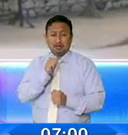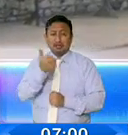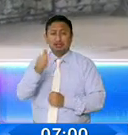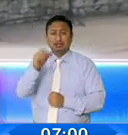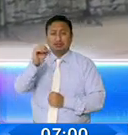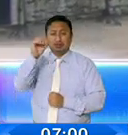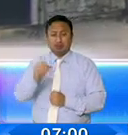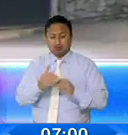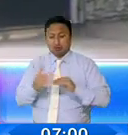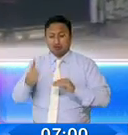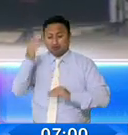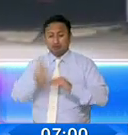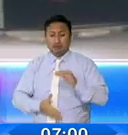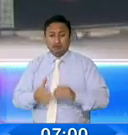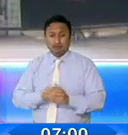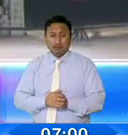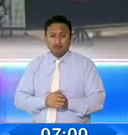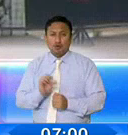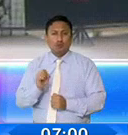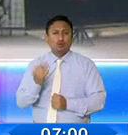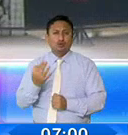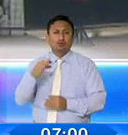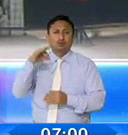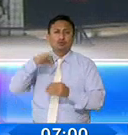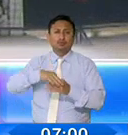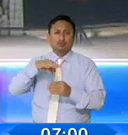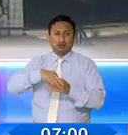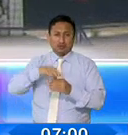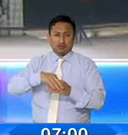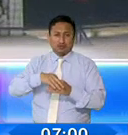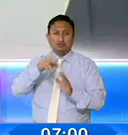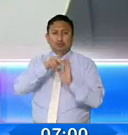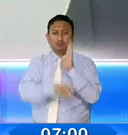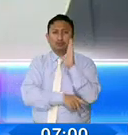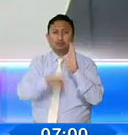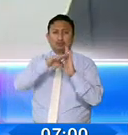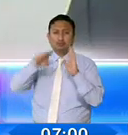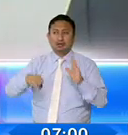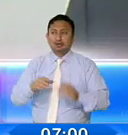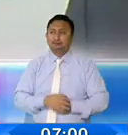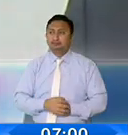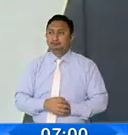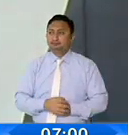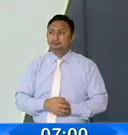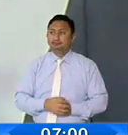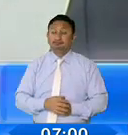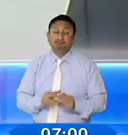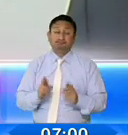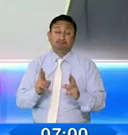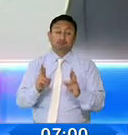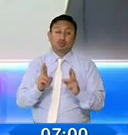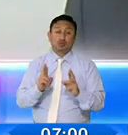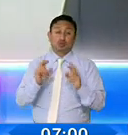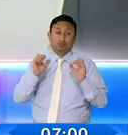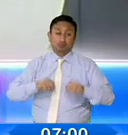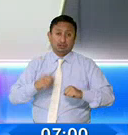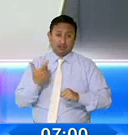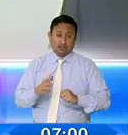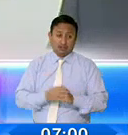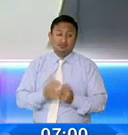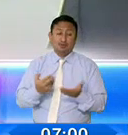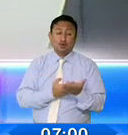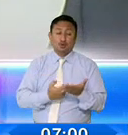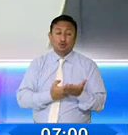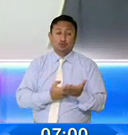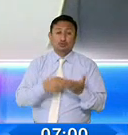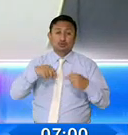sería el escrutinio para parlamentarios andinos. Y ojalá lleguemos a cerrar la sesión de acuerdo a lo que